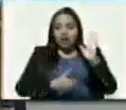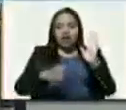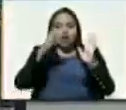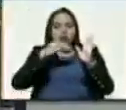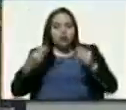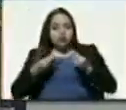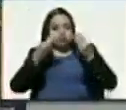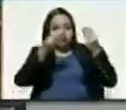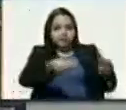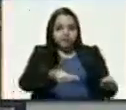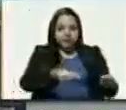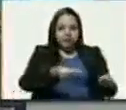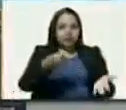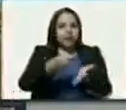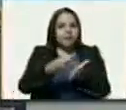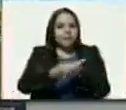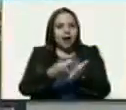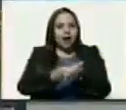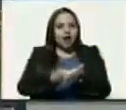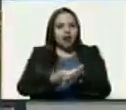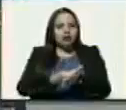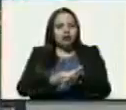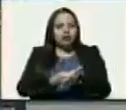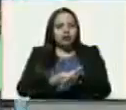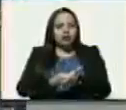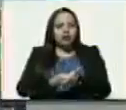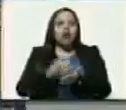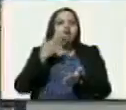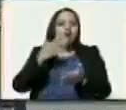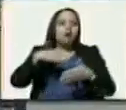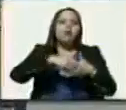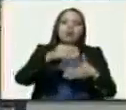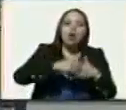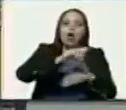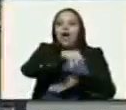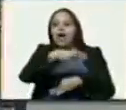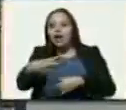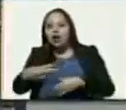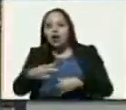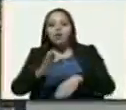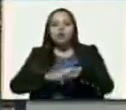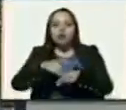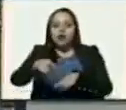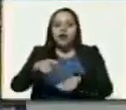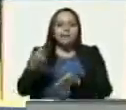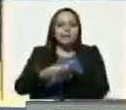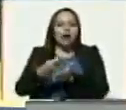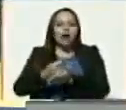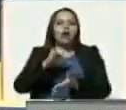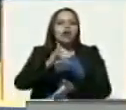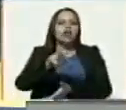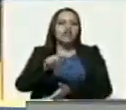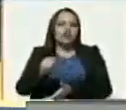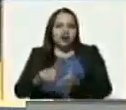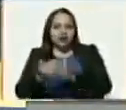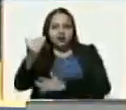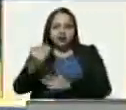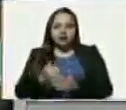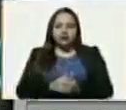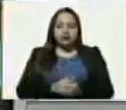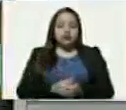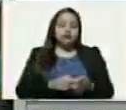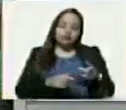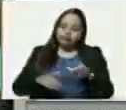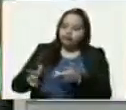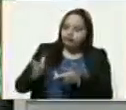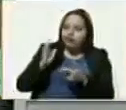recibir divisas en efectivo motivado al impuesto. ¿Tiene algún propósito? Mira, pues llama la